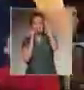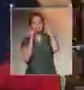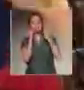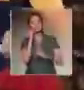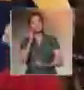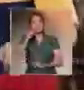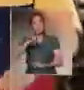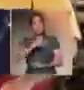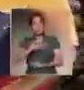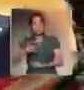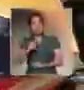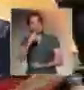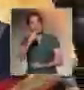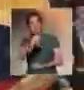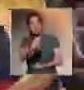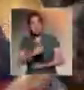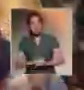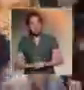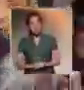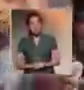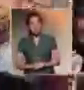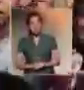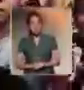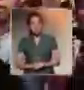Yo quiero decirle